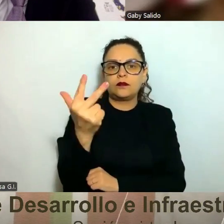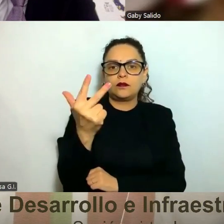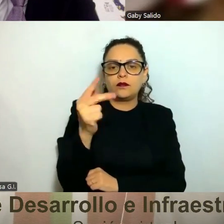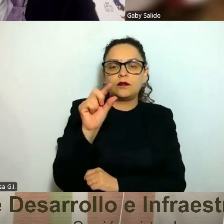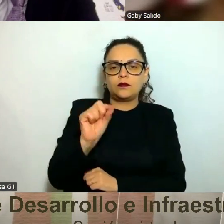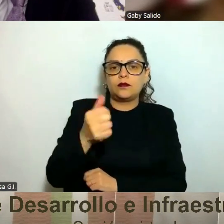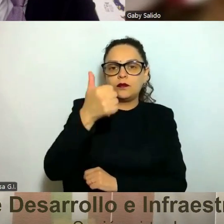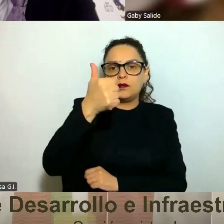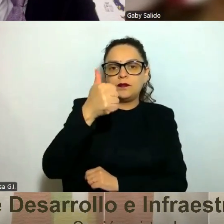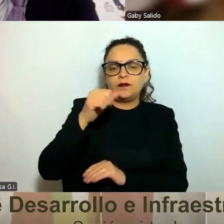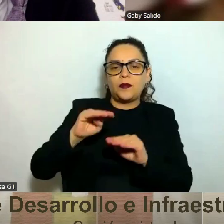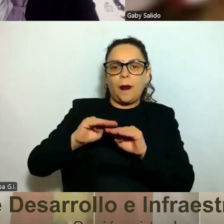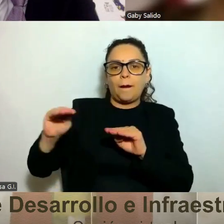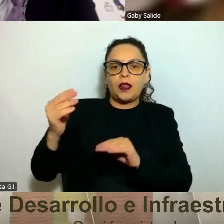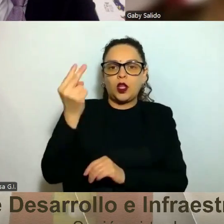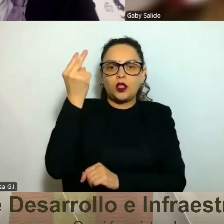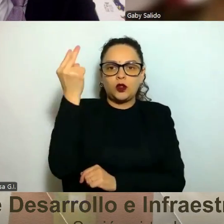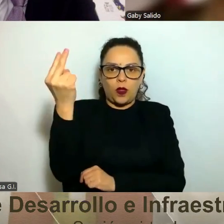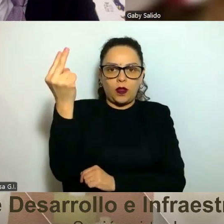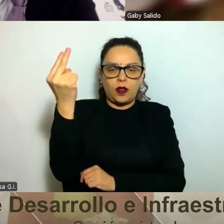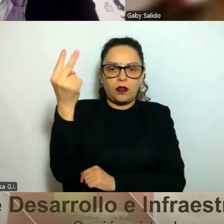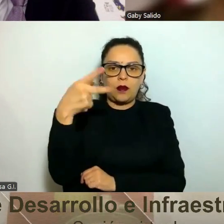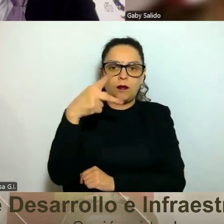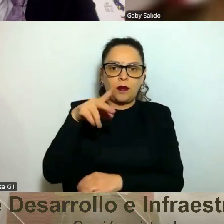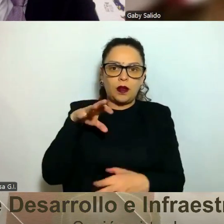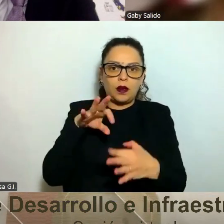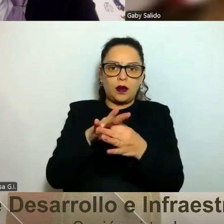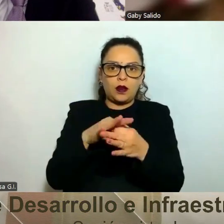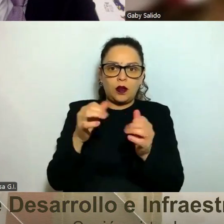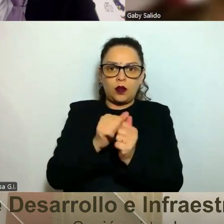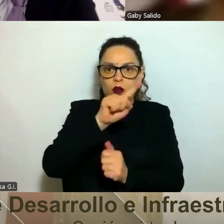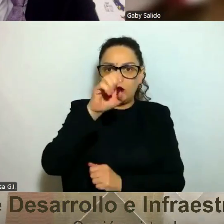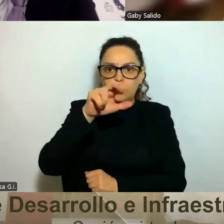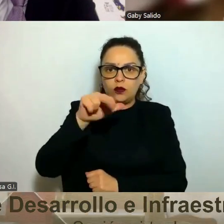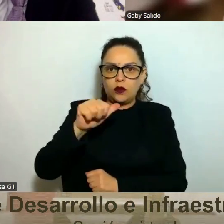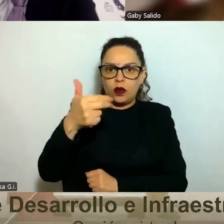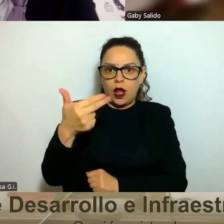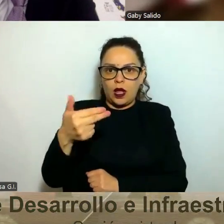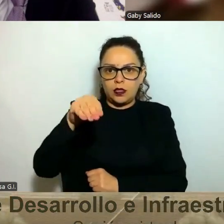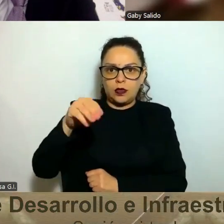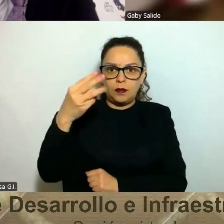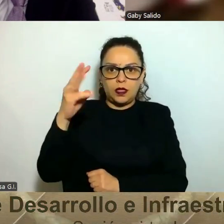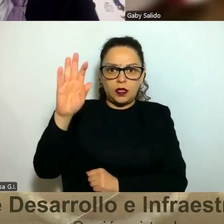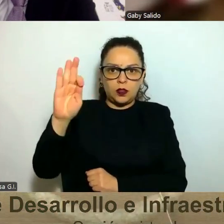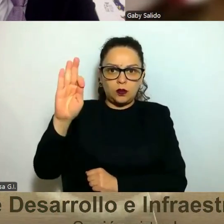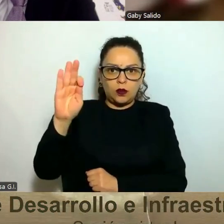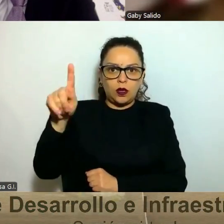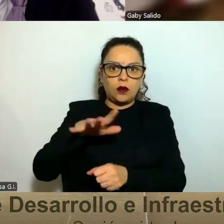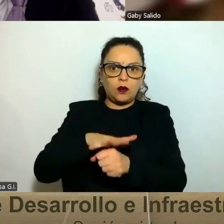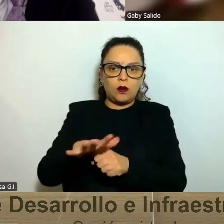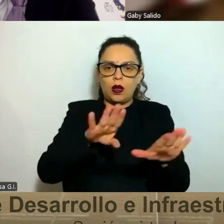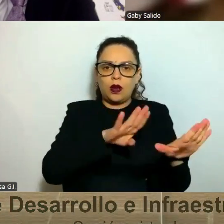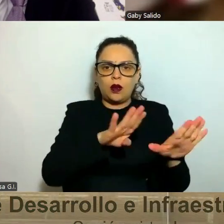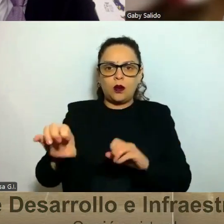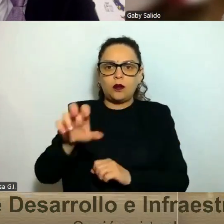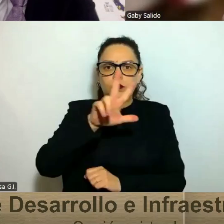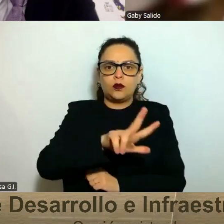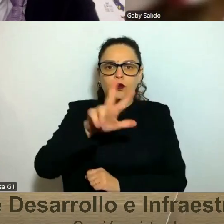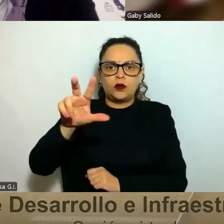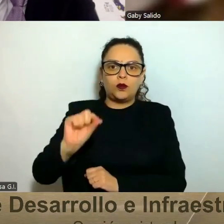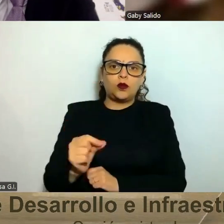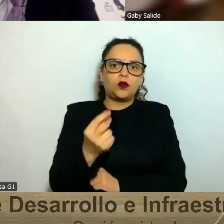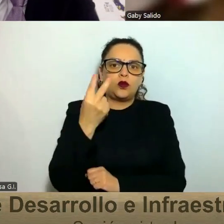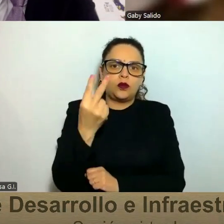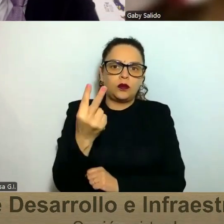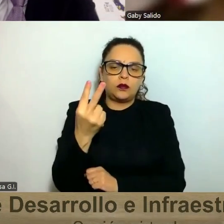768.6 metros cuadrados, mientras que la que le corresponde a la zonificación HM340 sería de 988.2.